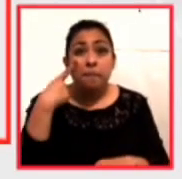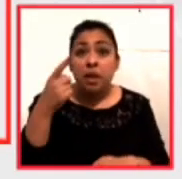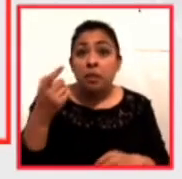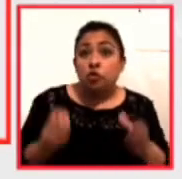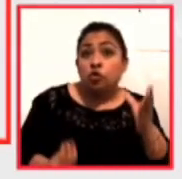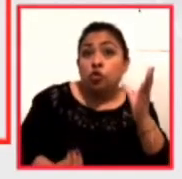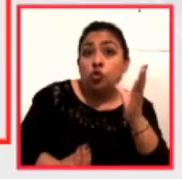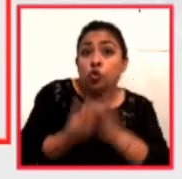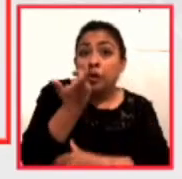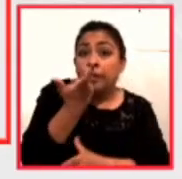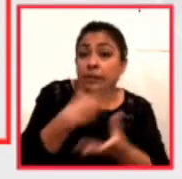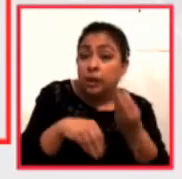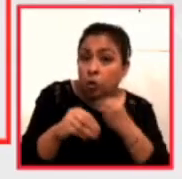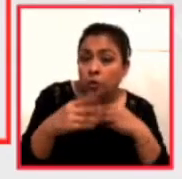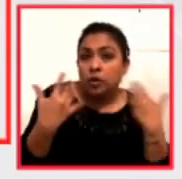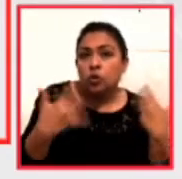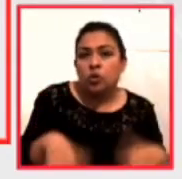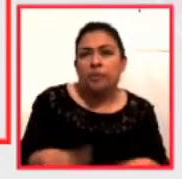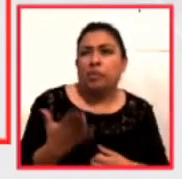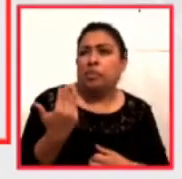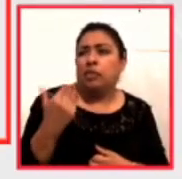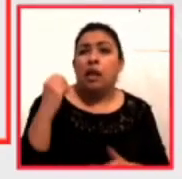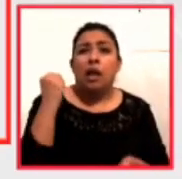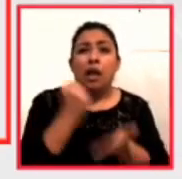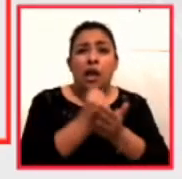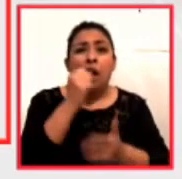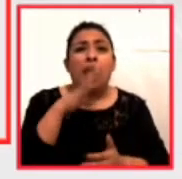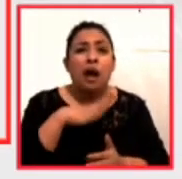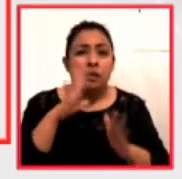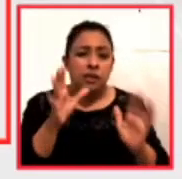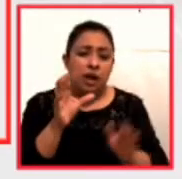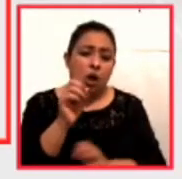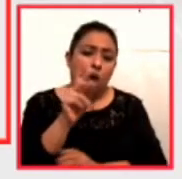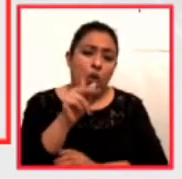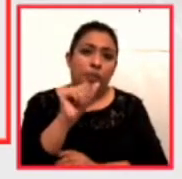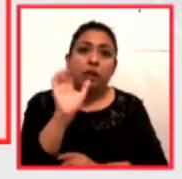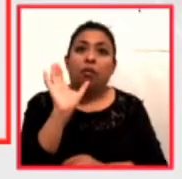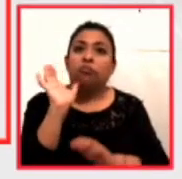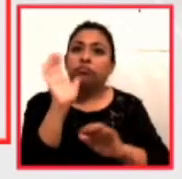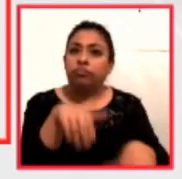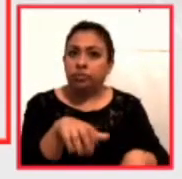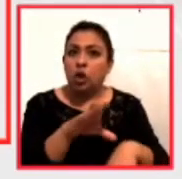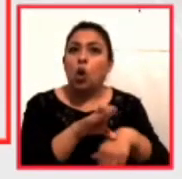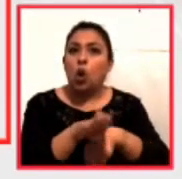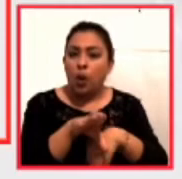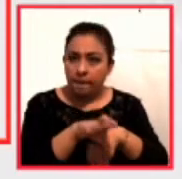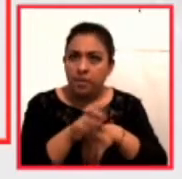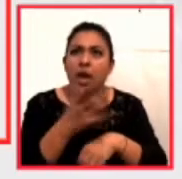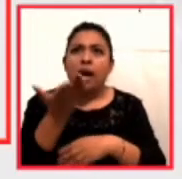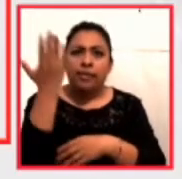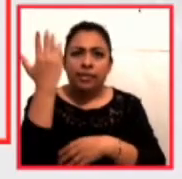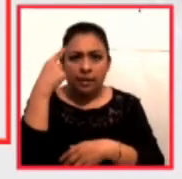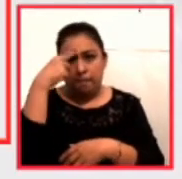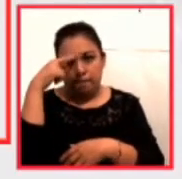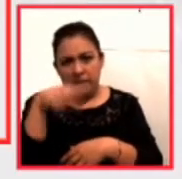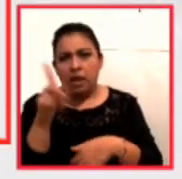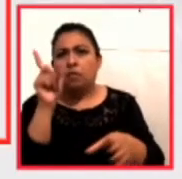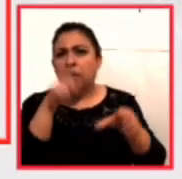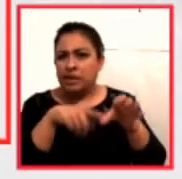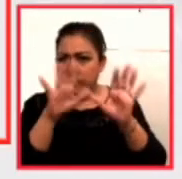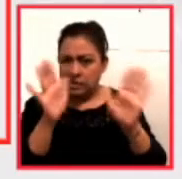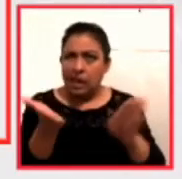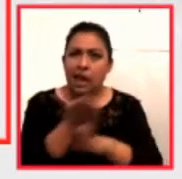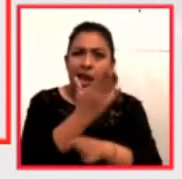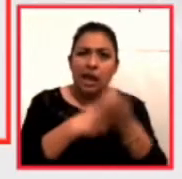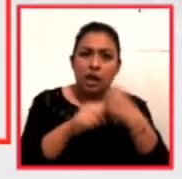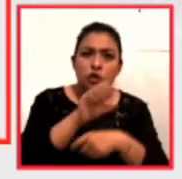emergentes nuevas. Se acaba de aceptar por la OCDE justamente a Colombia, México ya era parte, desde la década de los 90, pero ahora